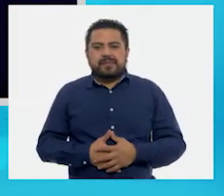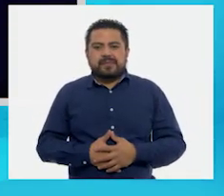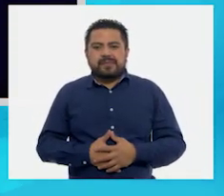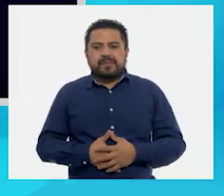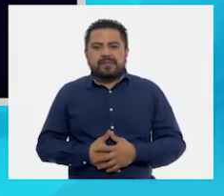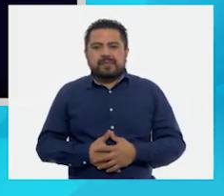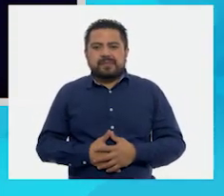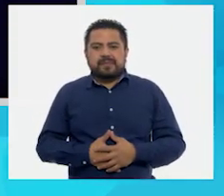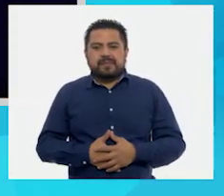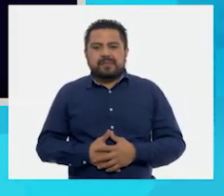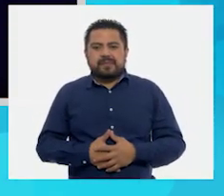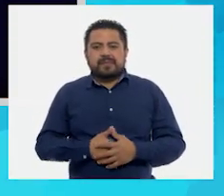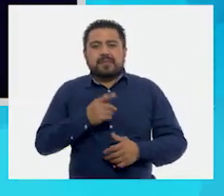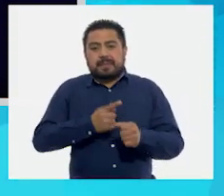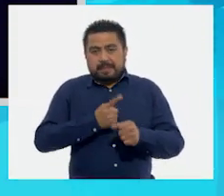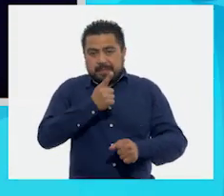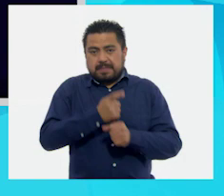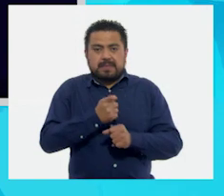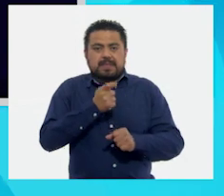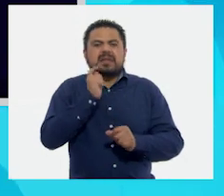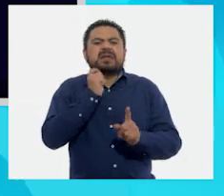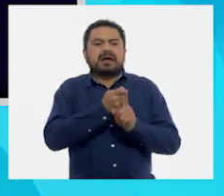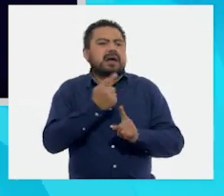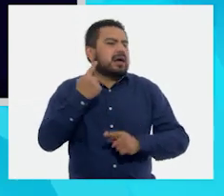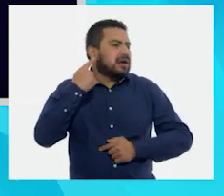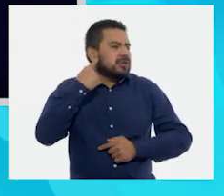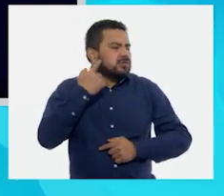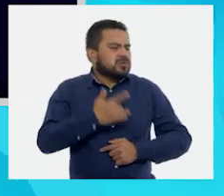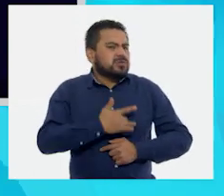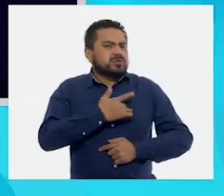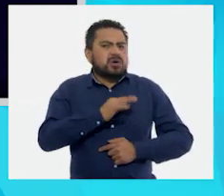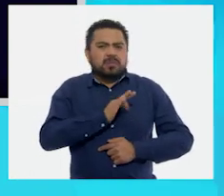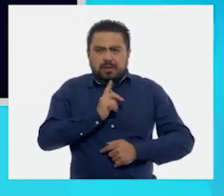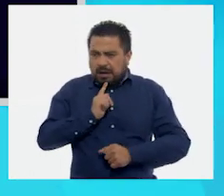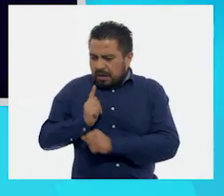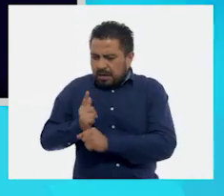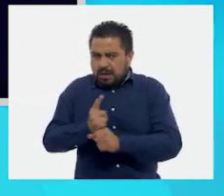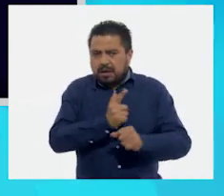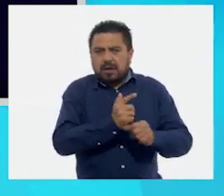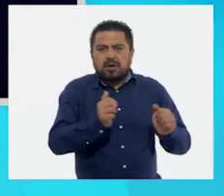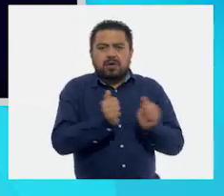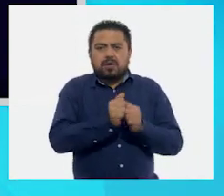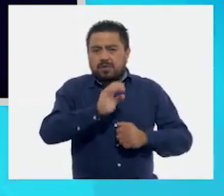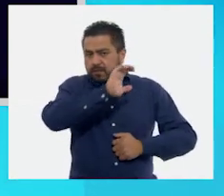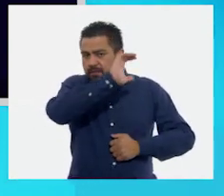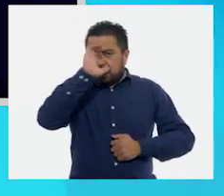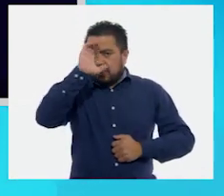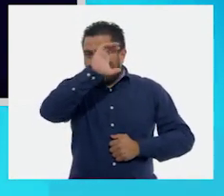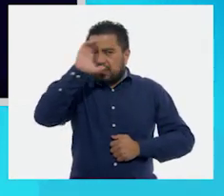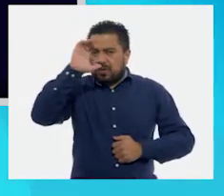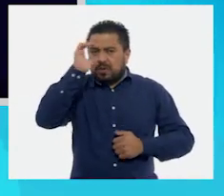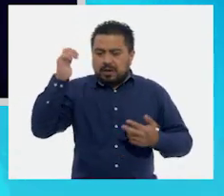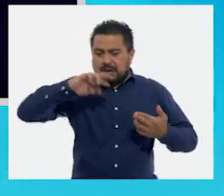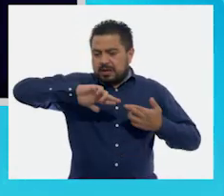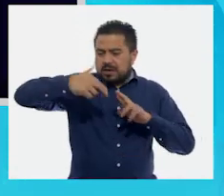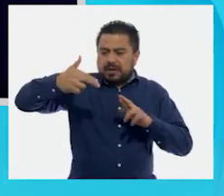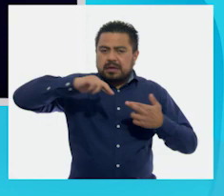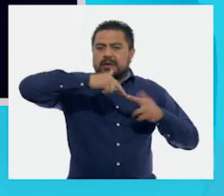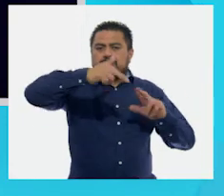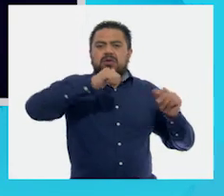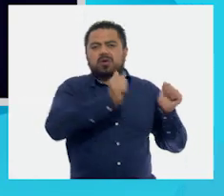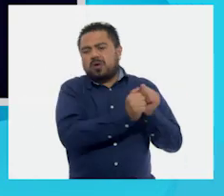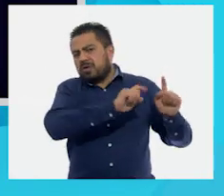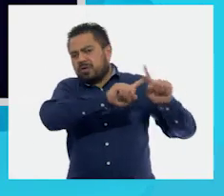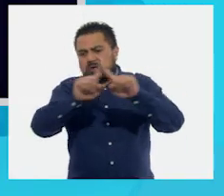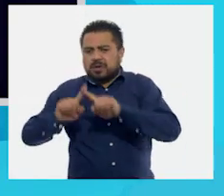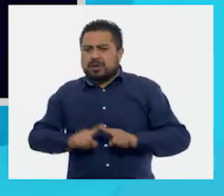Lo primero que vamos a hacer es escuchar los sonidos que pude identificar en las fotografías y a relacionarlos con